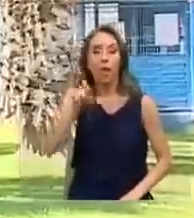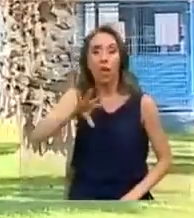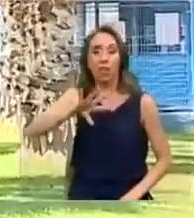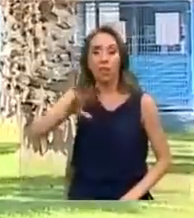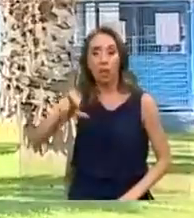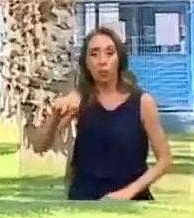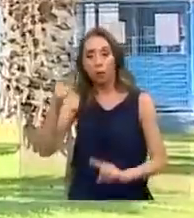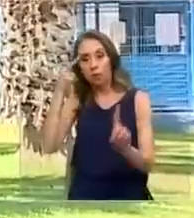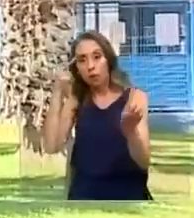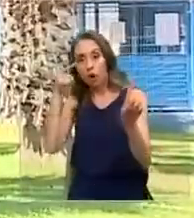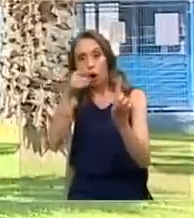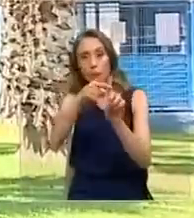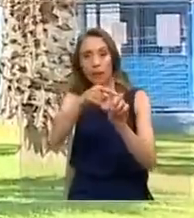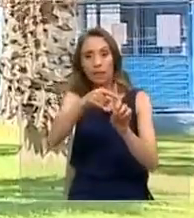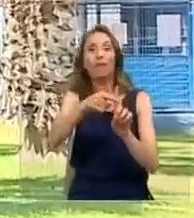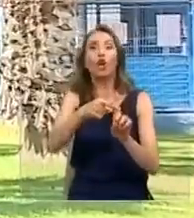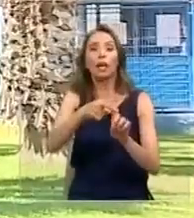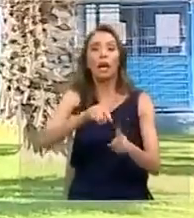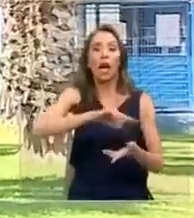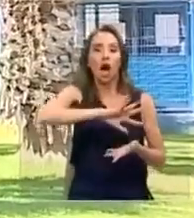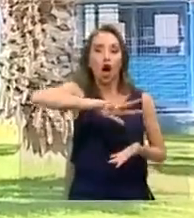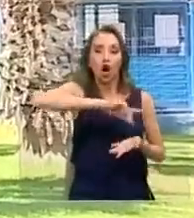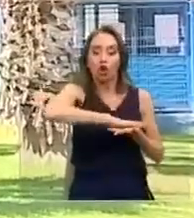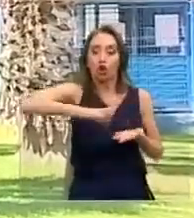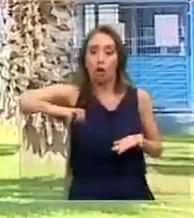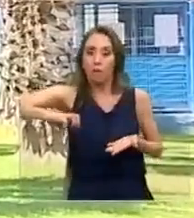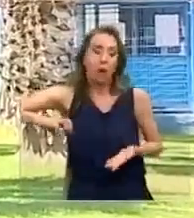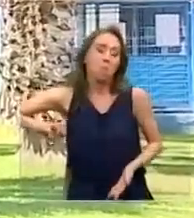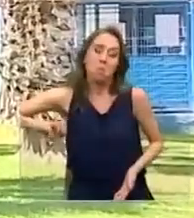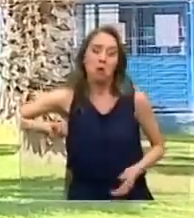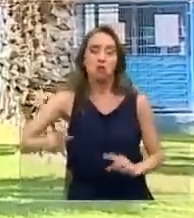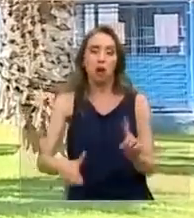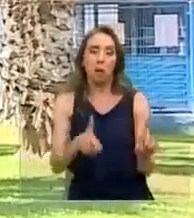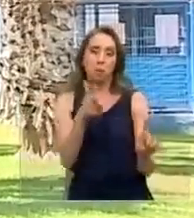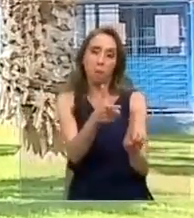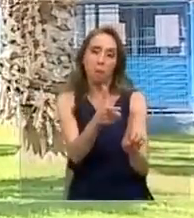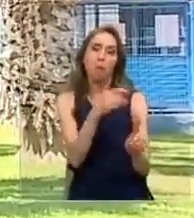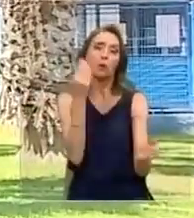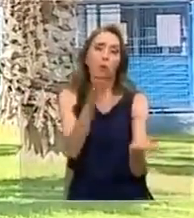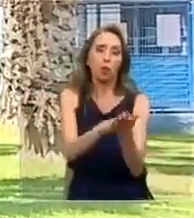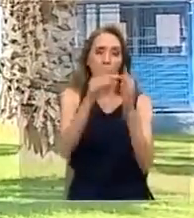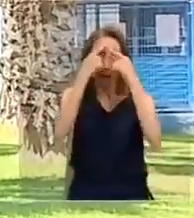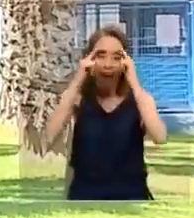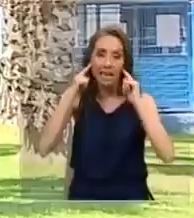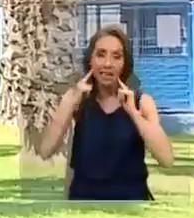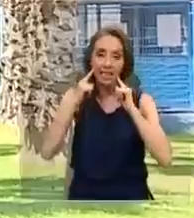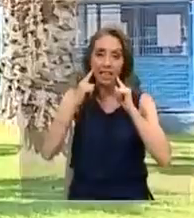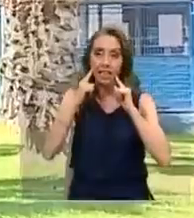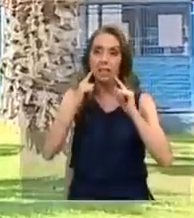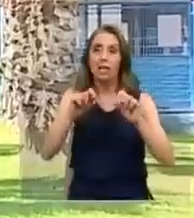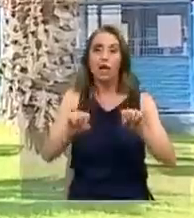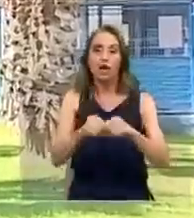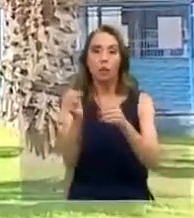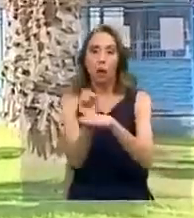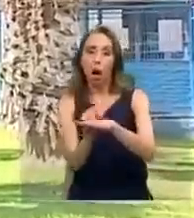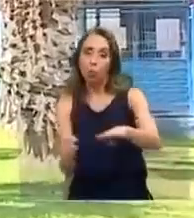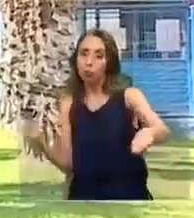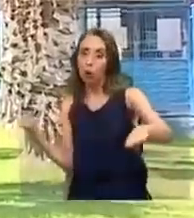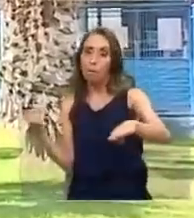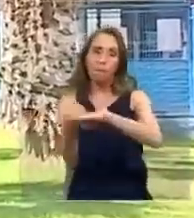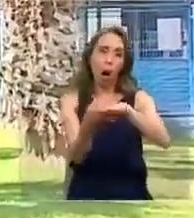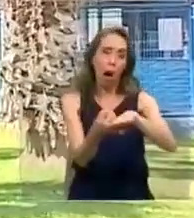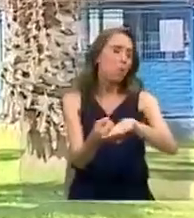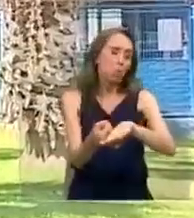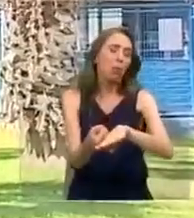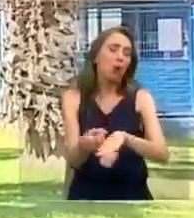va con una misión, y la misión es robar. Y si es que tiene que disparar, o tiene que matar, o herir, o romper algo, o chocar el vehículo, lo